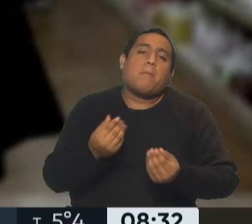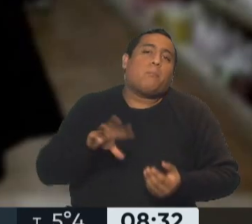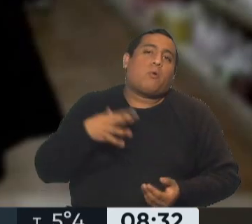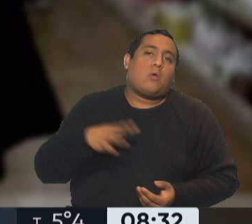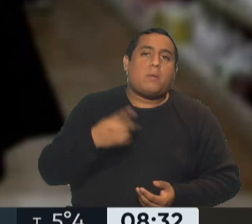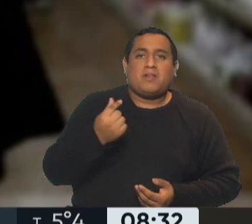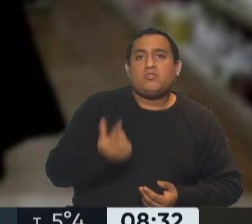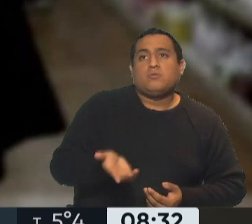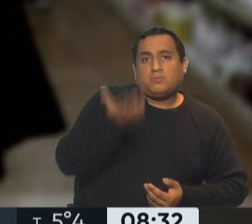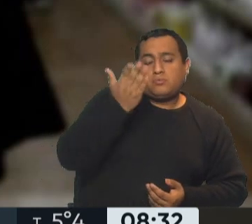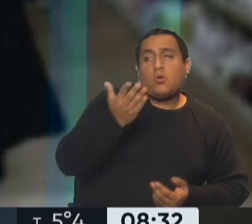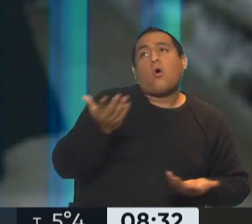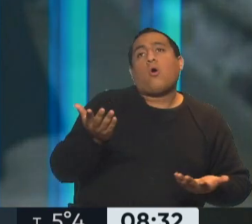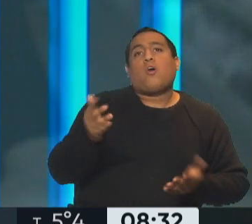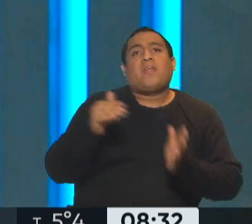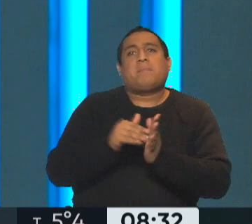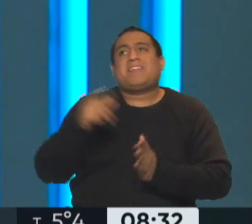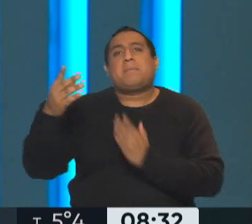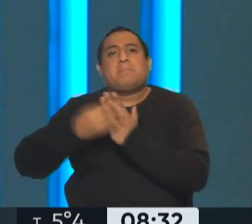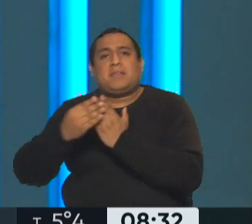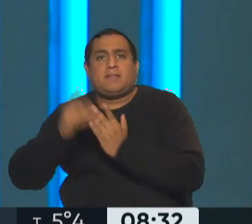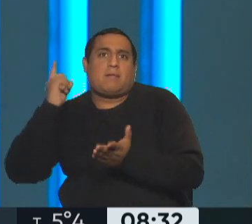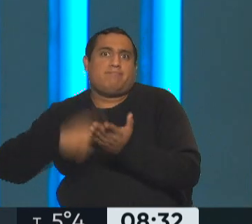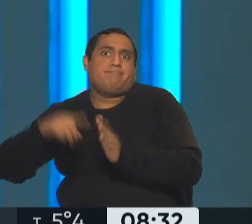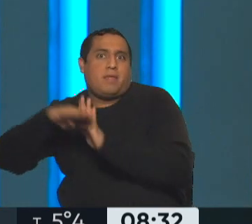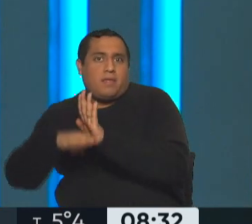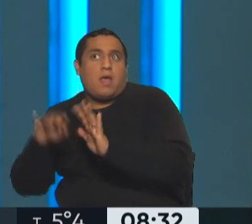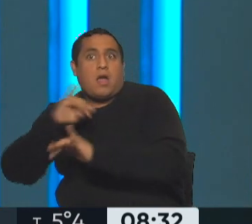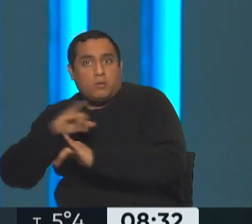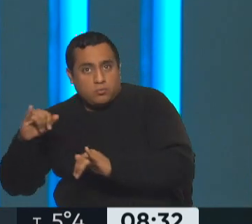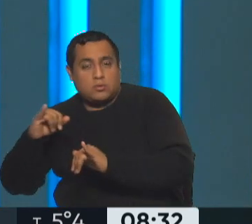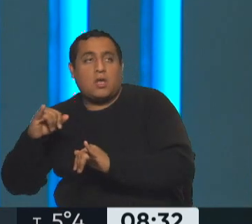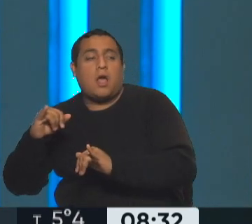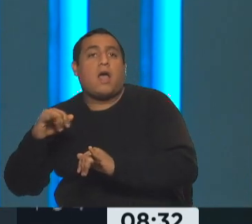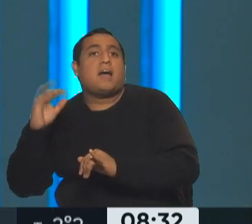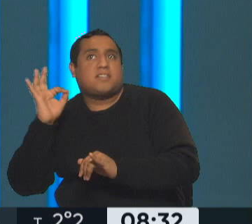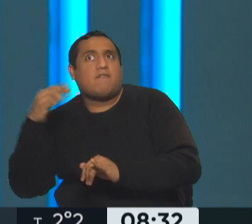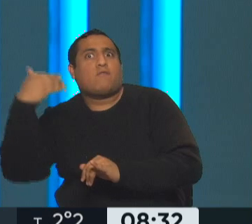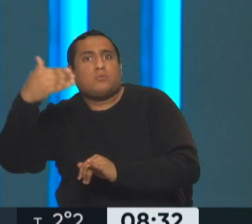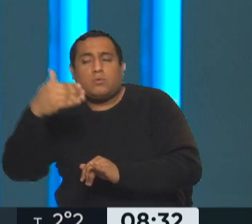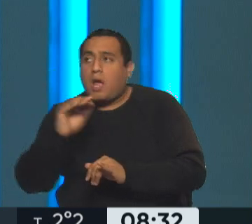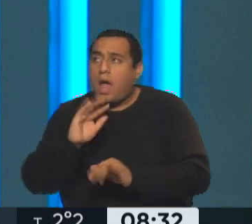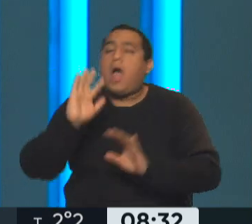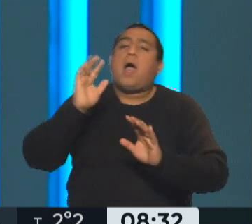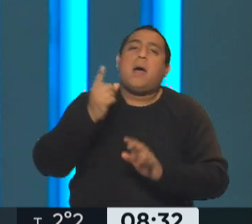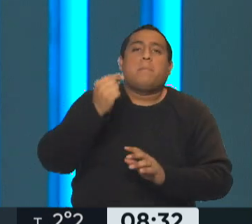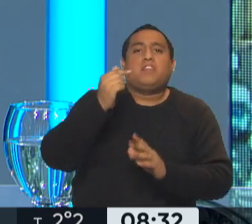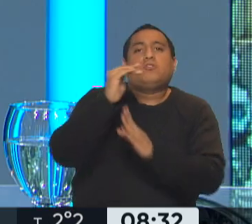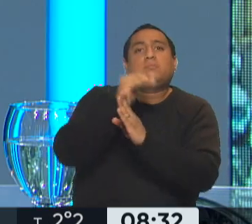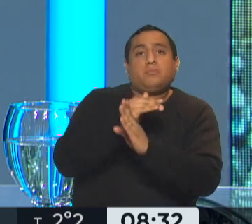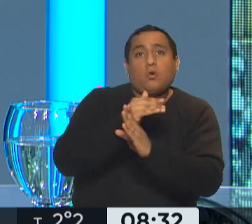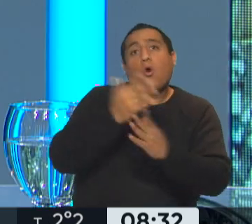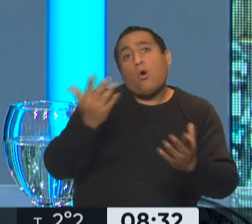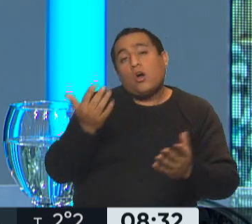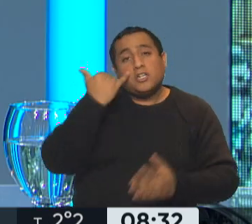se aclara, sale la ministra a hablar de algunas medidas, ¿puede llegar a bajar los precios o se quedan ya con ese aumento del 20%?